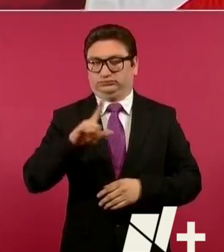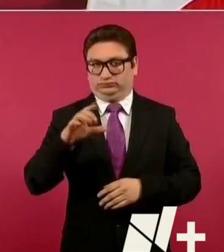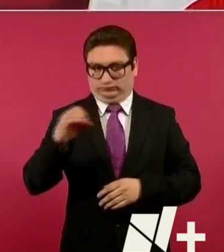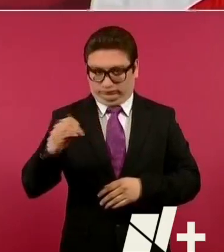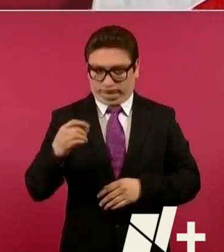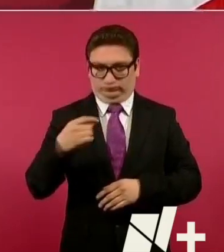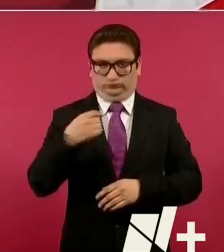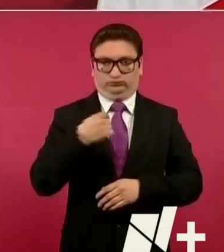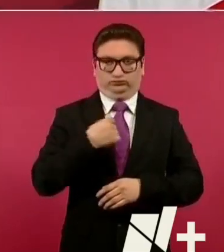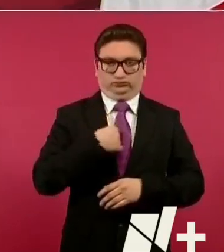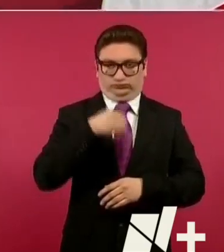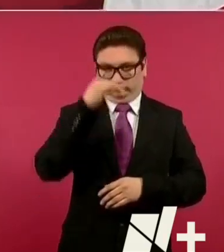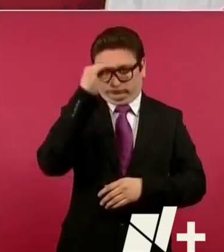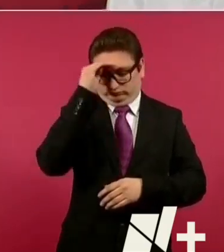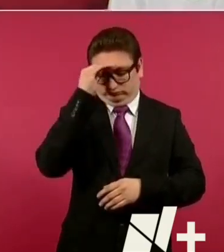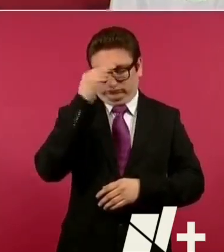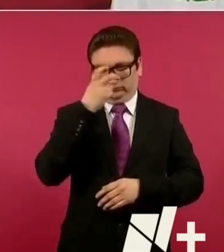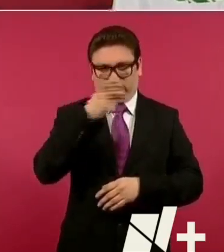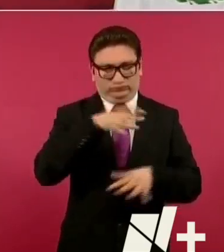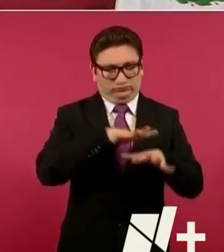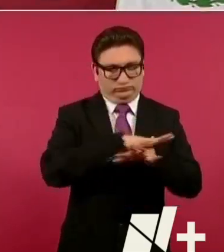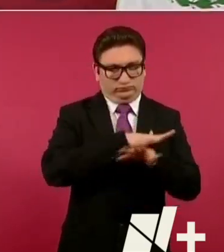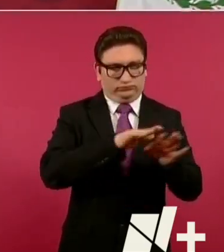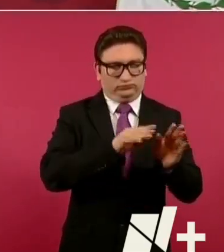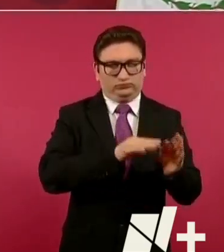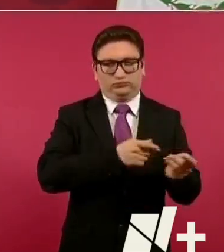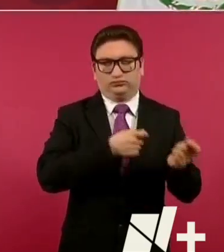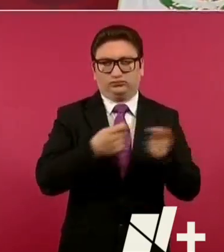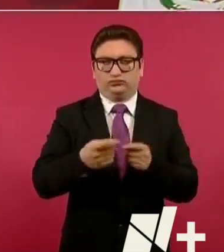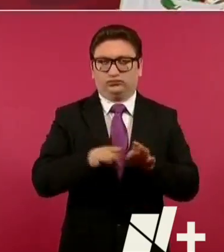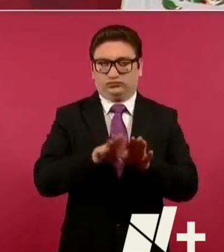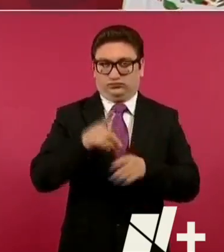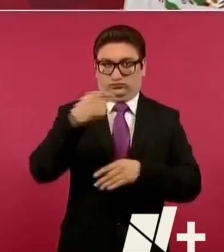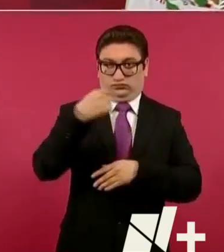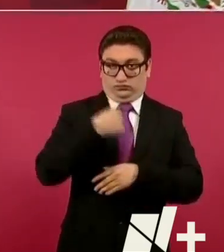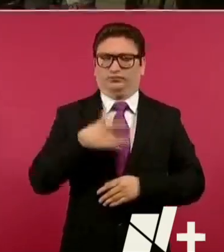Yo ya no estoy pensando solo en cómo terminar,